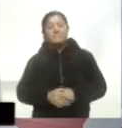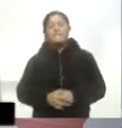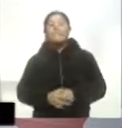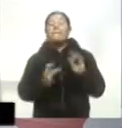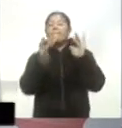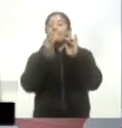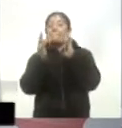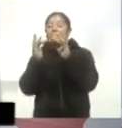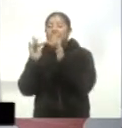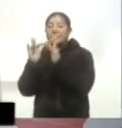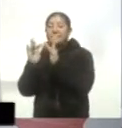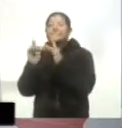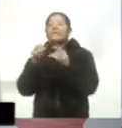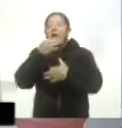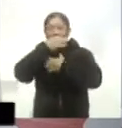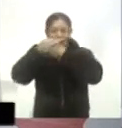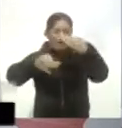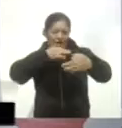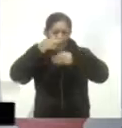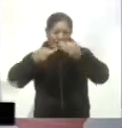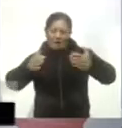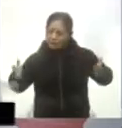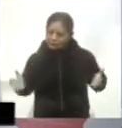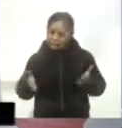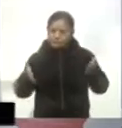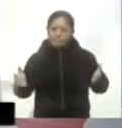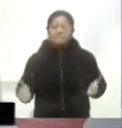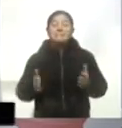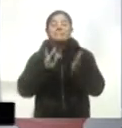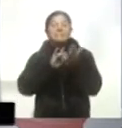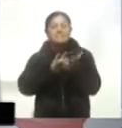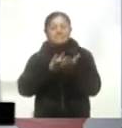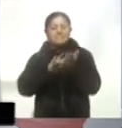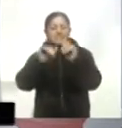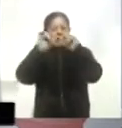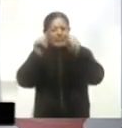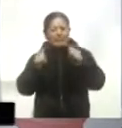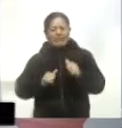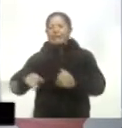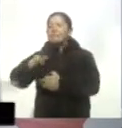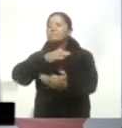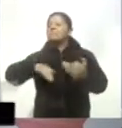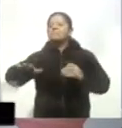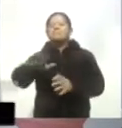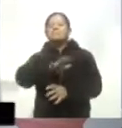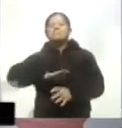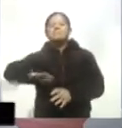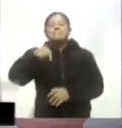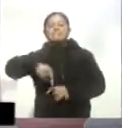redes sociales la campaña Apoyemos la Artesanía Local. Vamos a ver de qué se trata esta campaña.